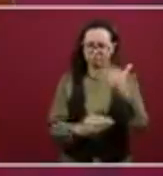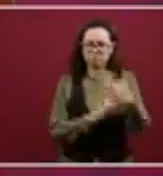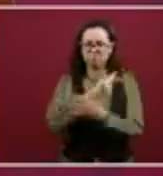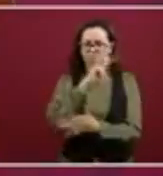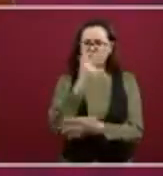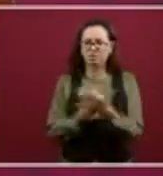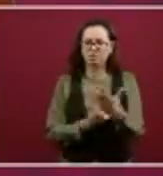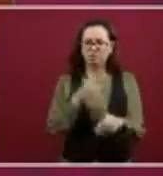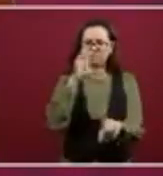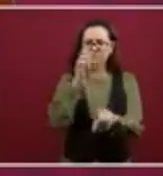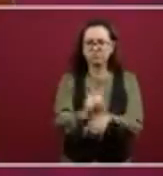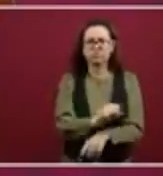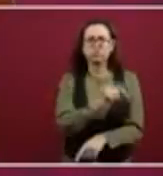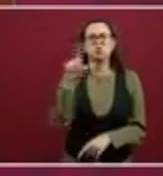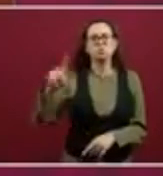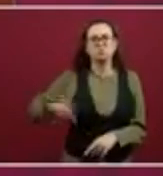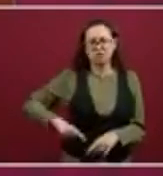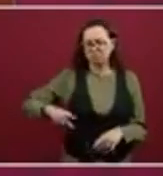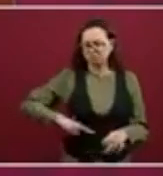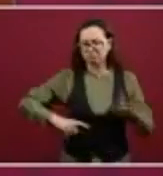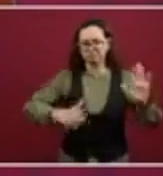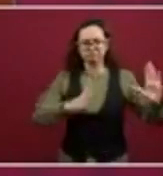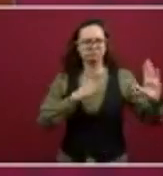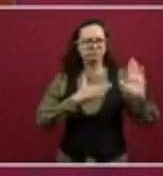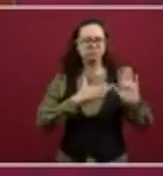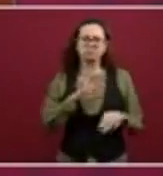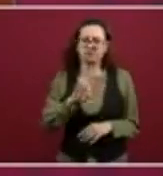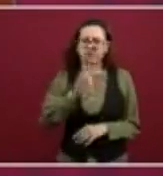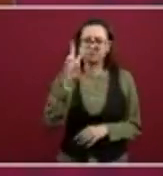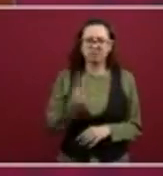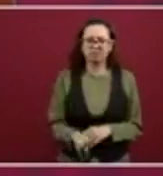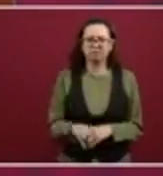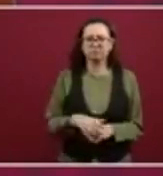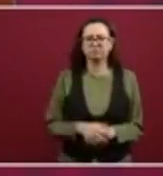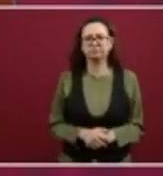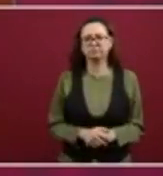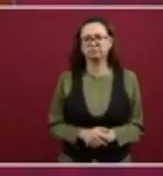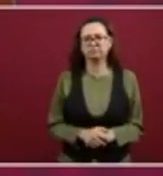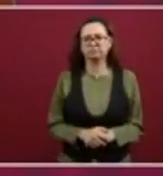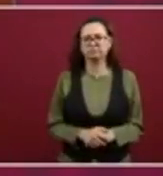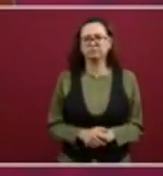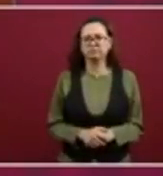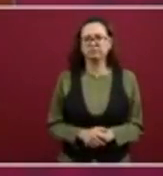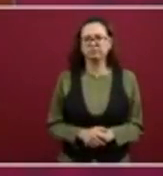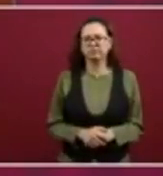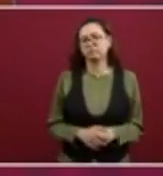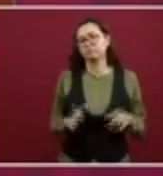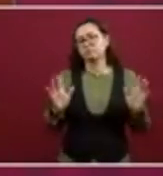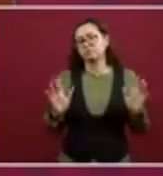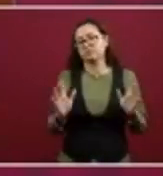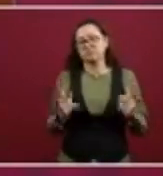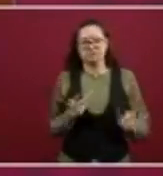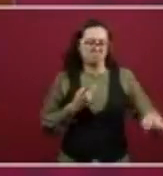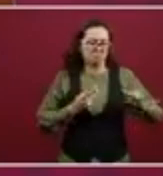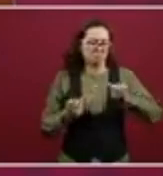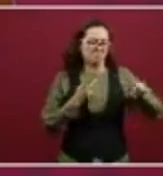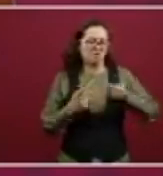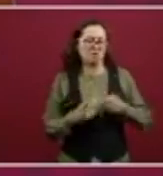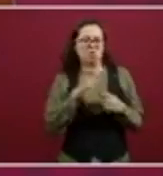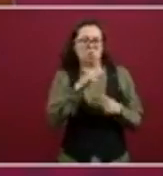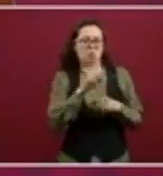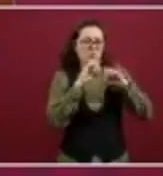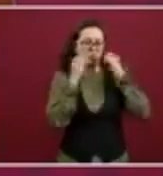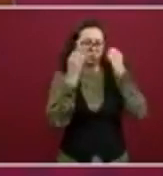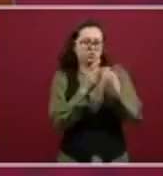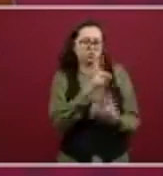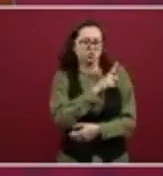El compromiso de los gobiernos ha sido muy amplio. Si no fuese así, no se trata de un plan que se elaboró por una agencia especializada nada